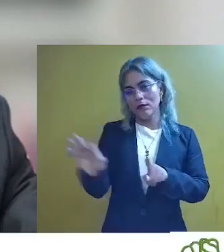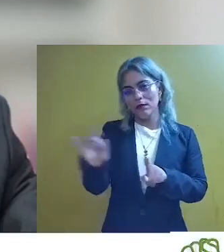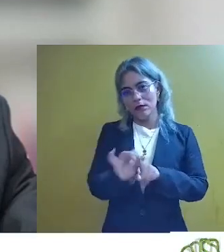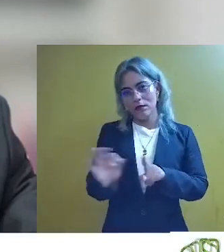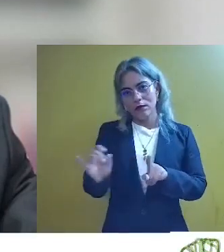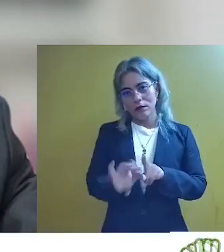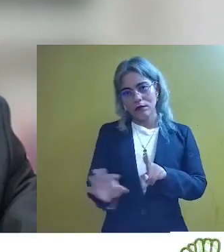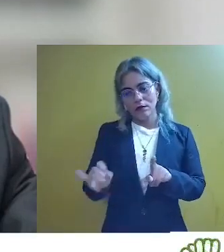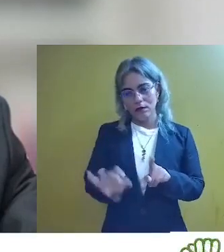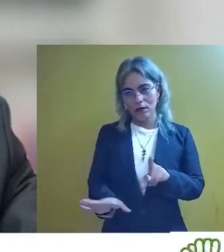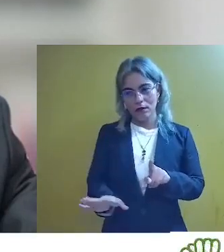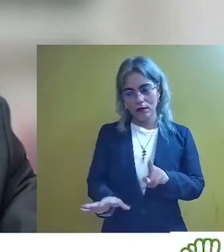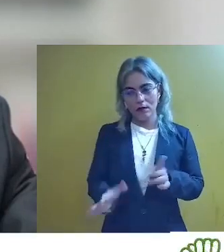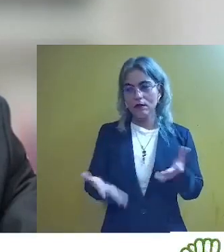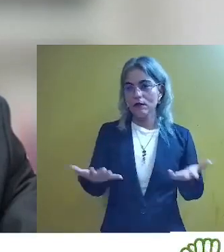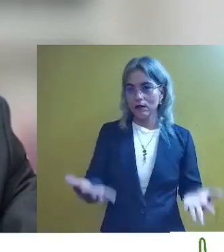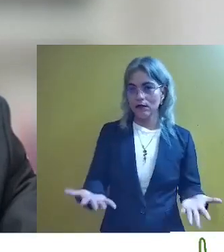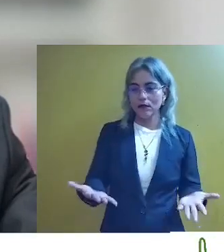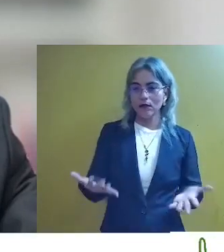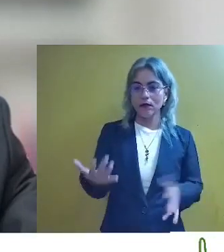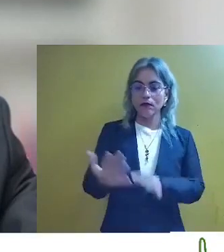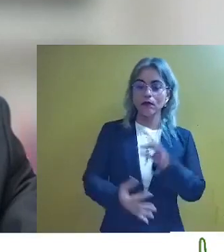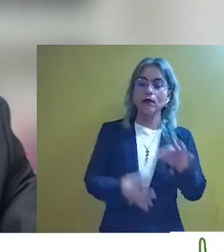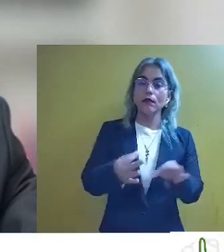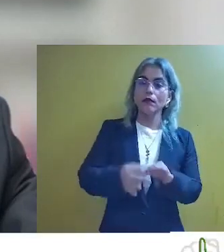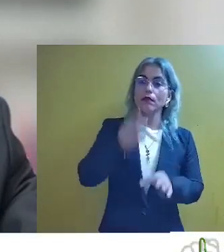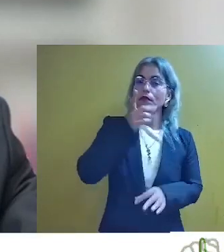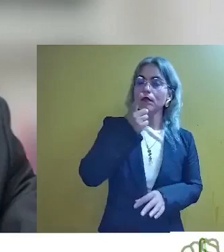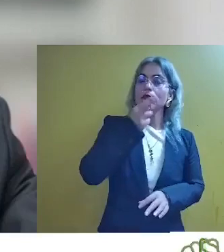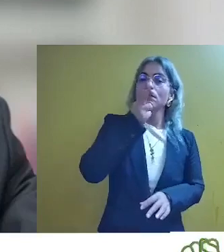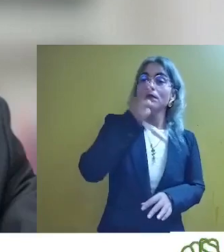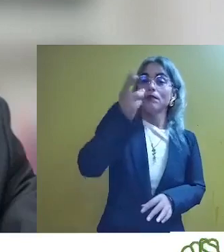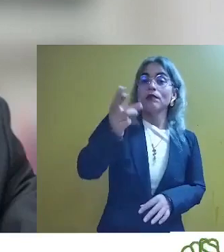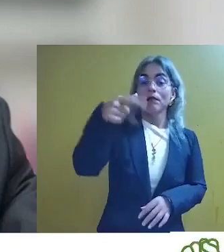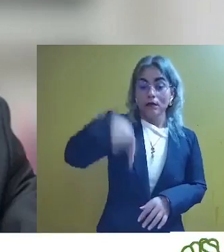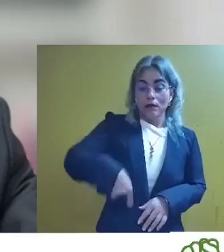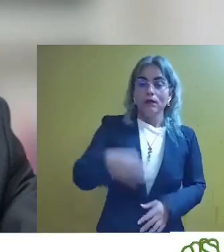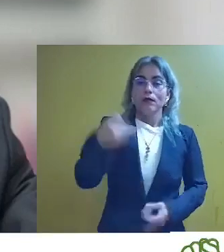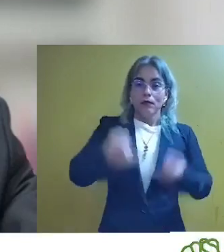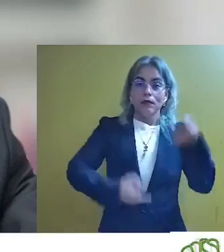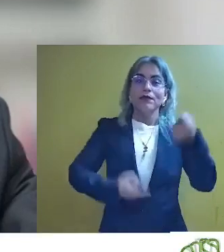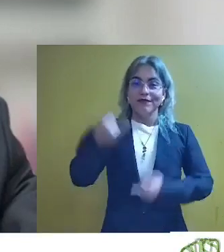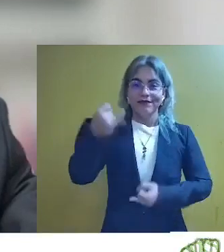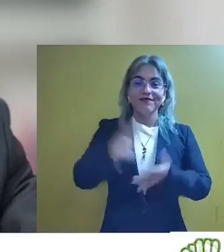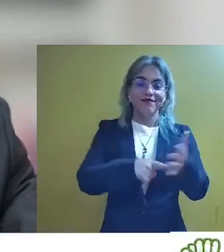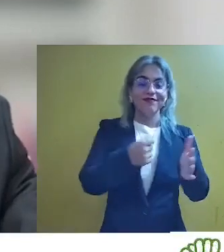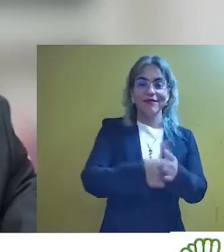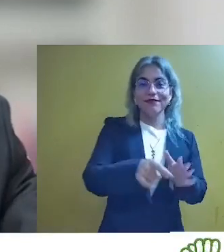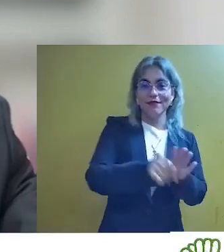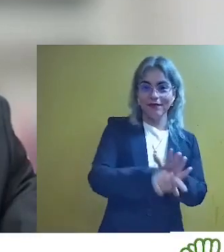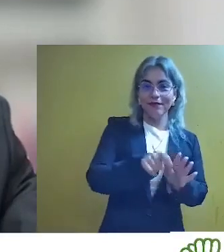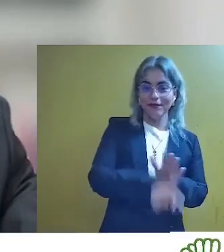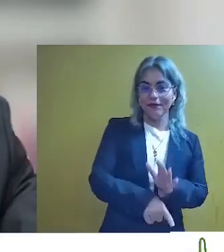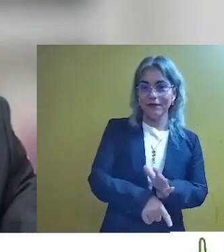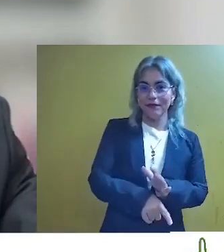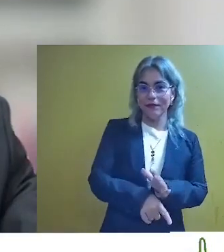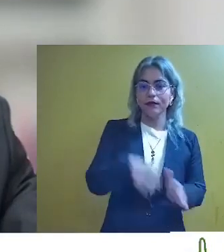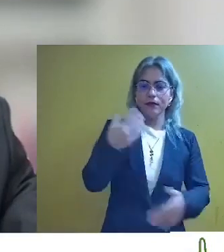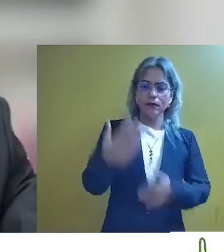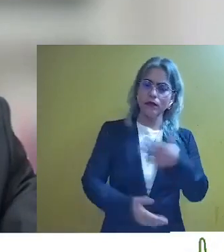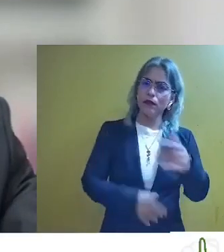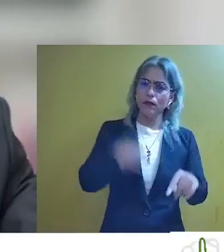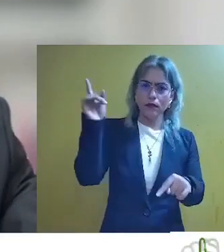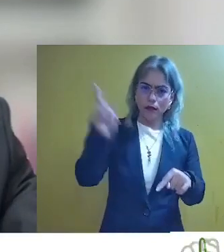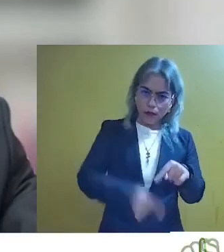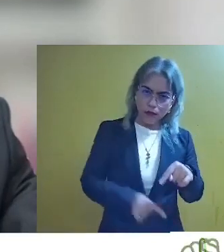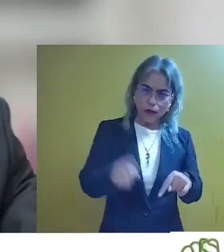CNHJ-GRO-59-2023, el cual fue dictada en cumplimiento a una resolución de este Tribunal Electoral, que posteriormente fue revocada por la Sala